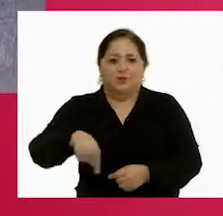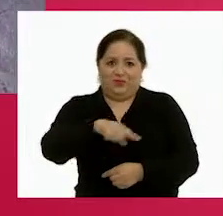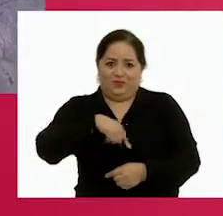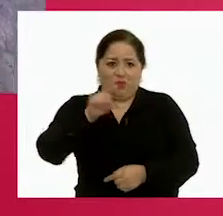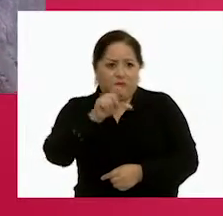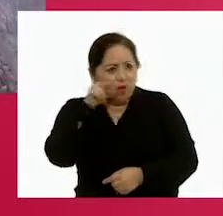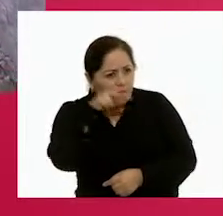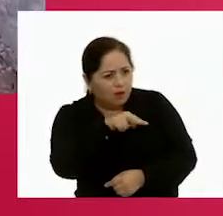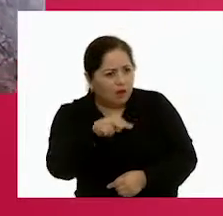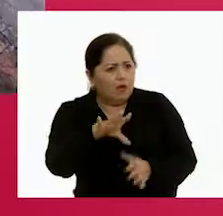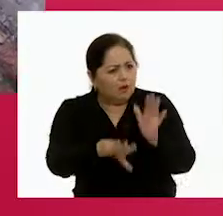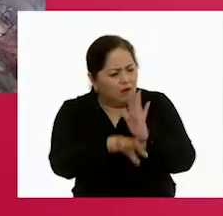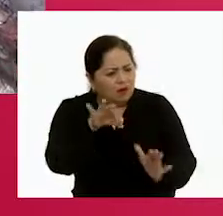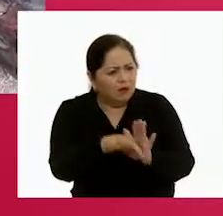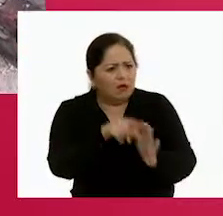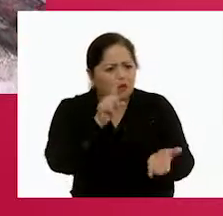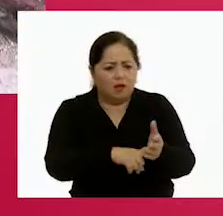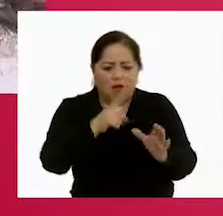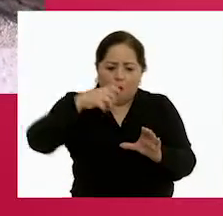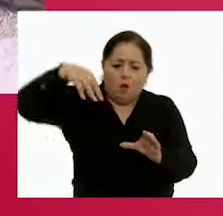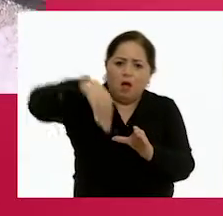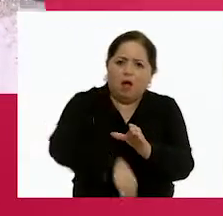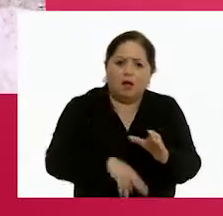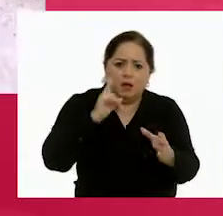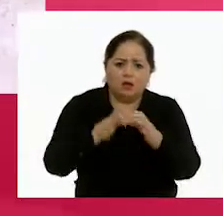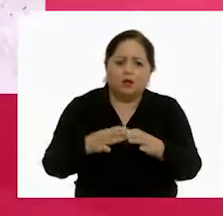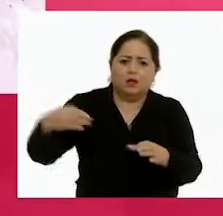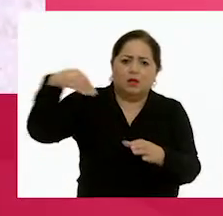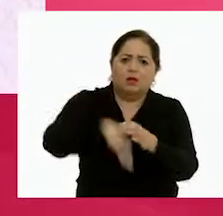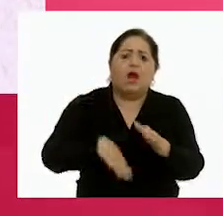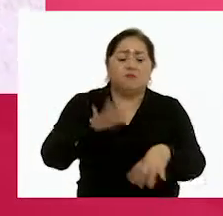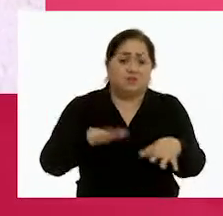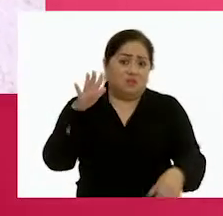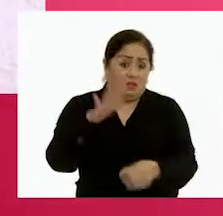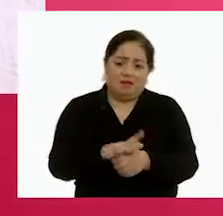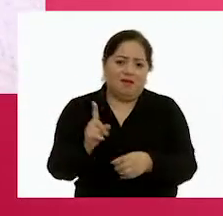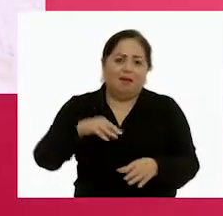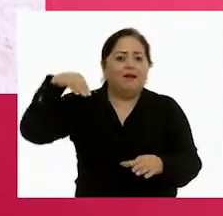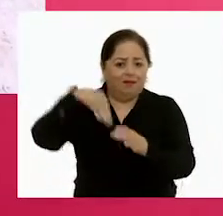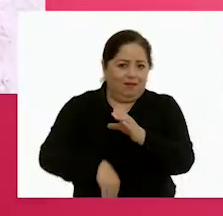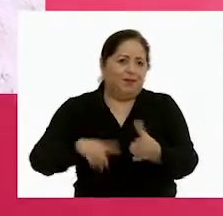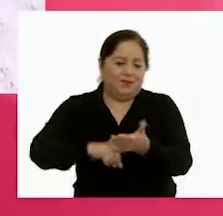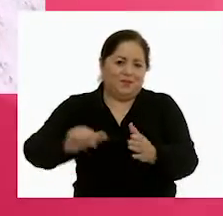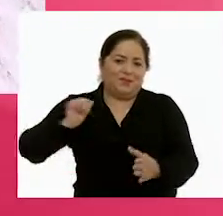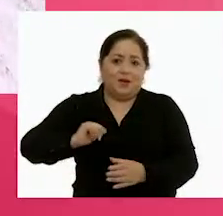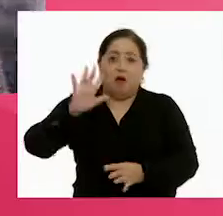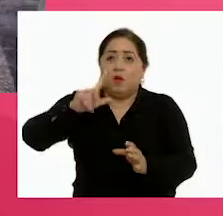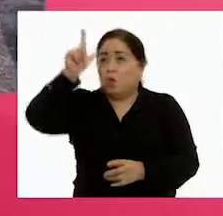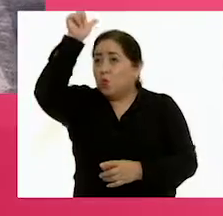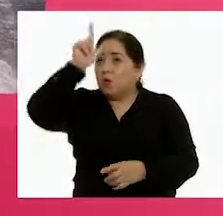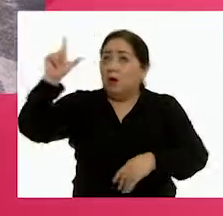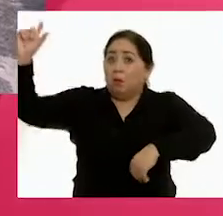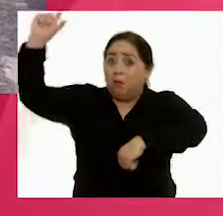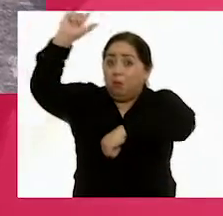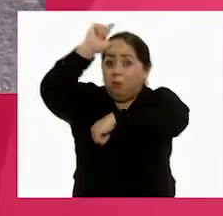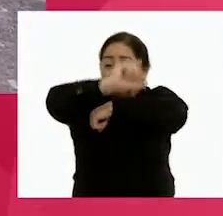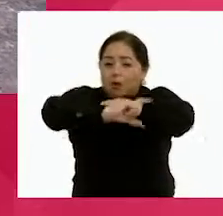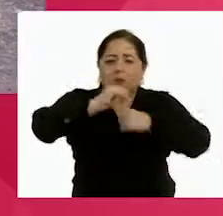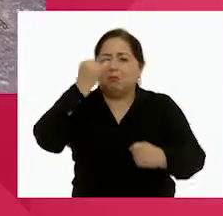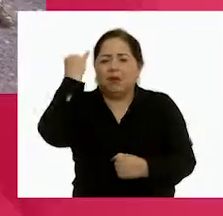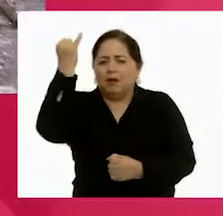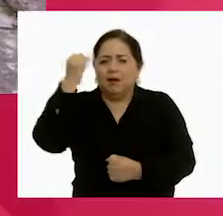al verlo, encontramos lo que son los desagües. Estos desagües podrían haber sido tapados. Entonces, en una luna llena, por ejemplo, imagínate